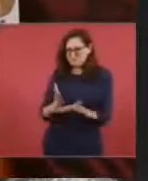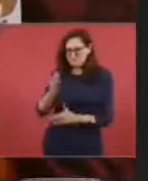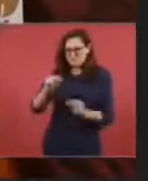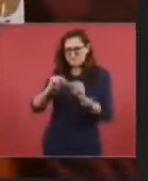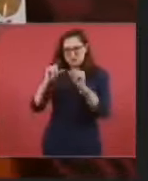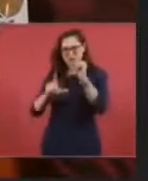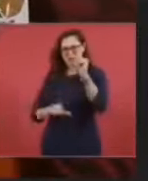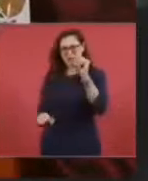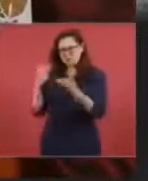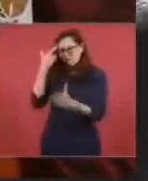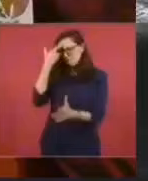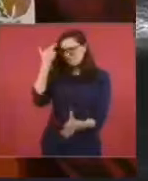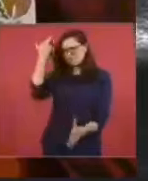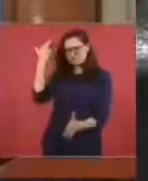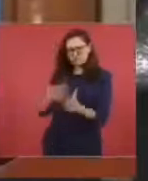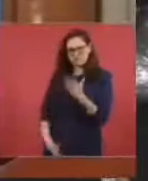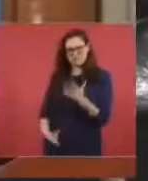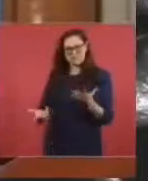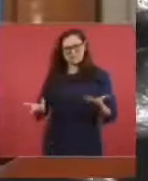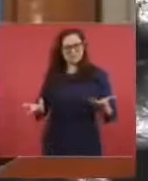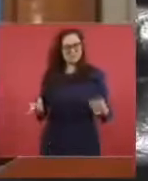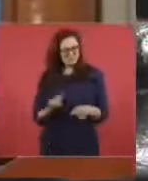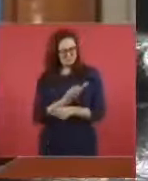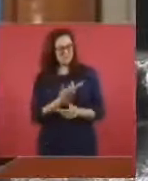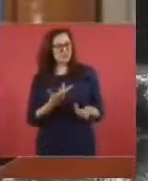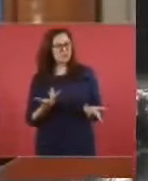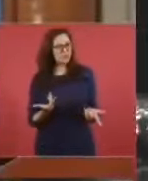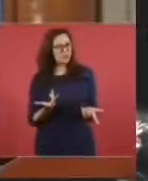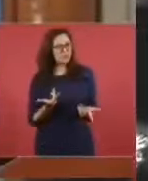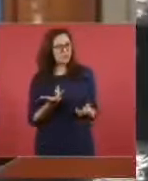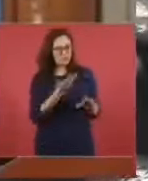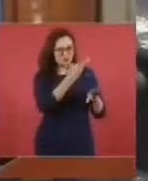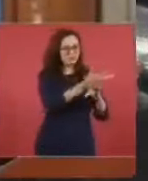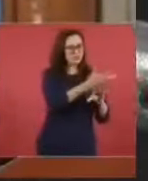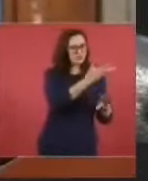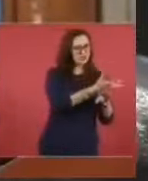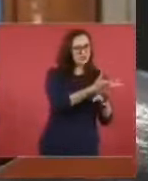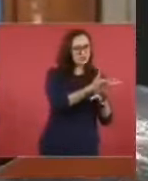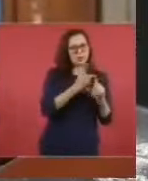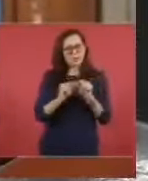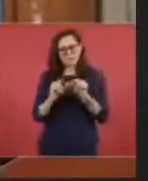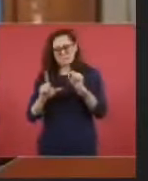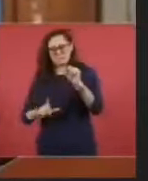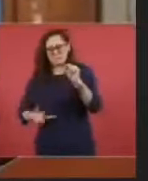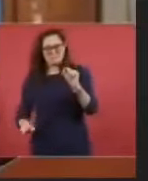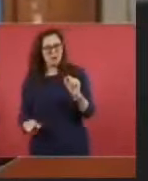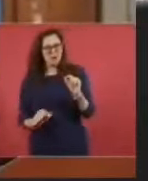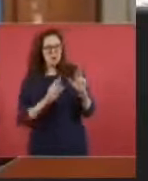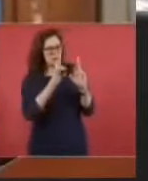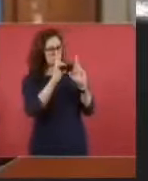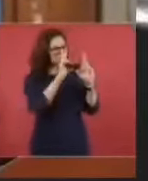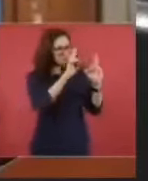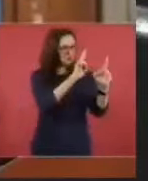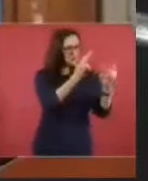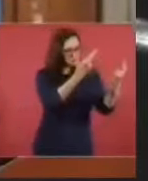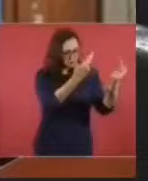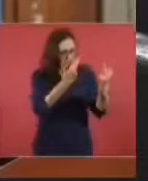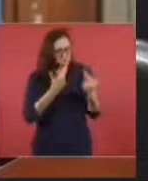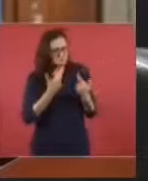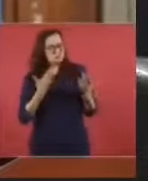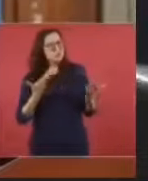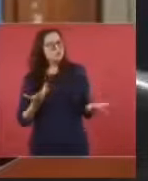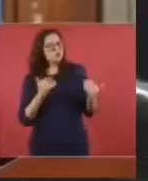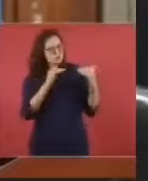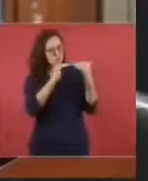es esa parte injerencista. Sí, la USAID, como otras agencias, han estado presentes en México, en el continente, para